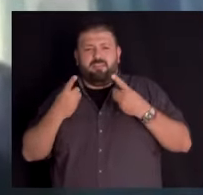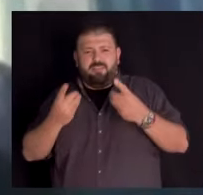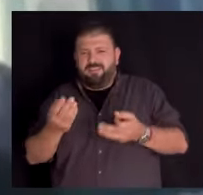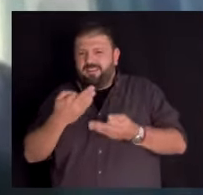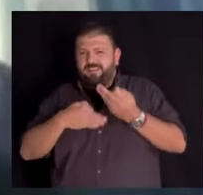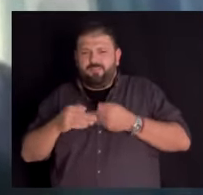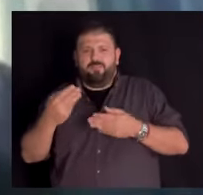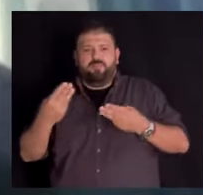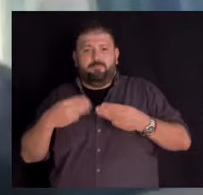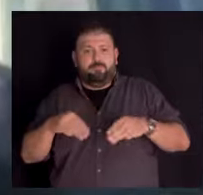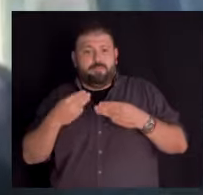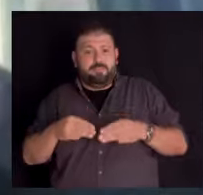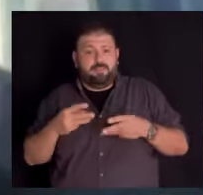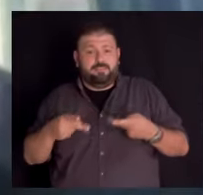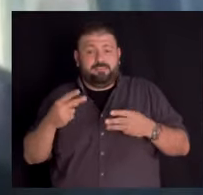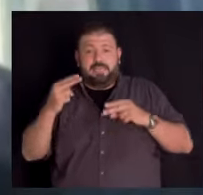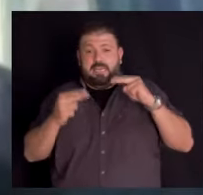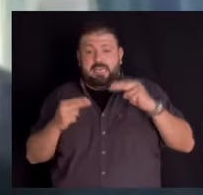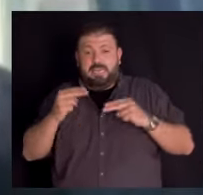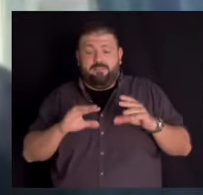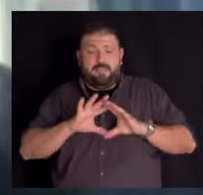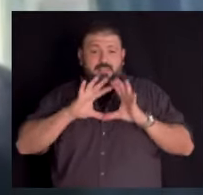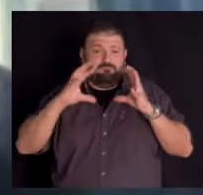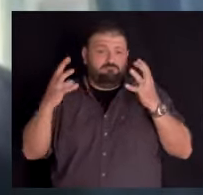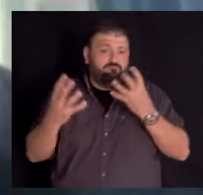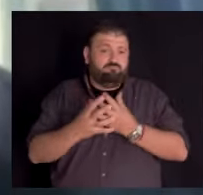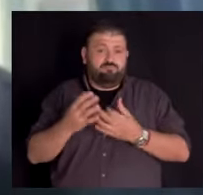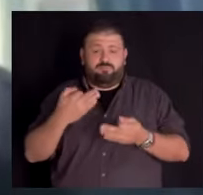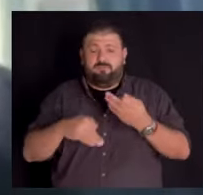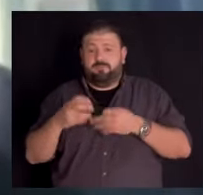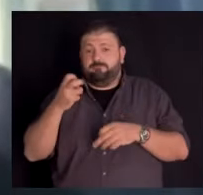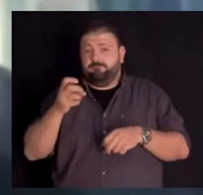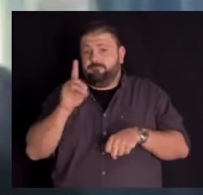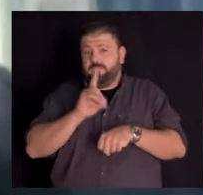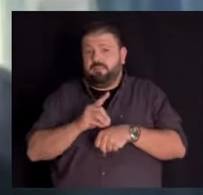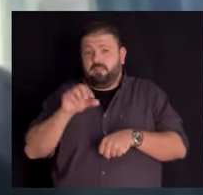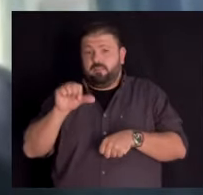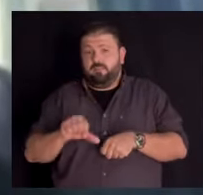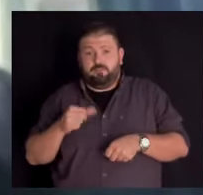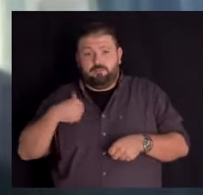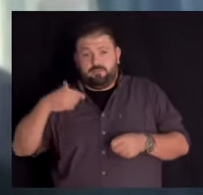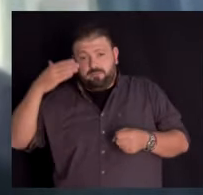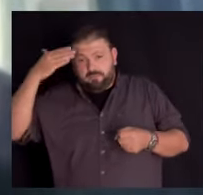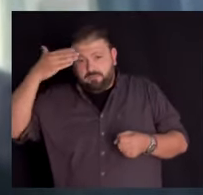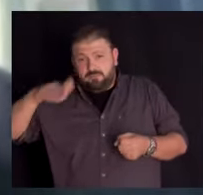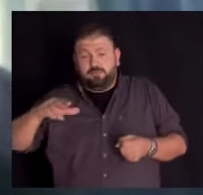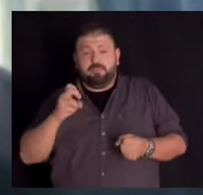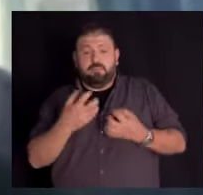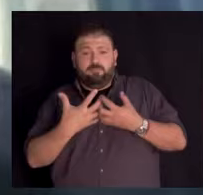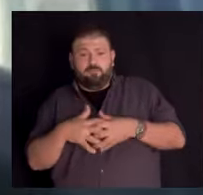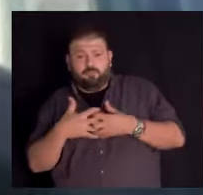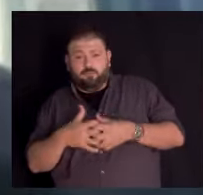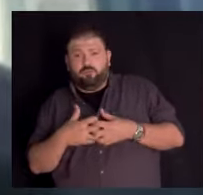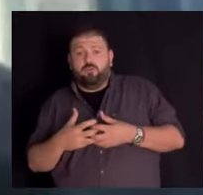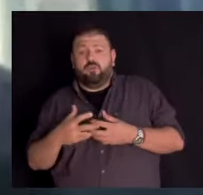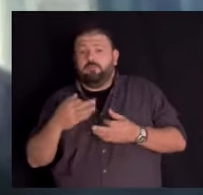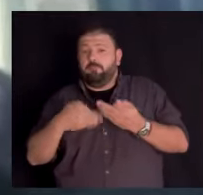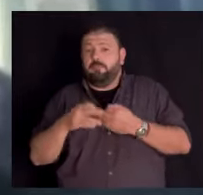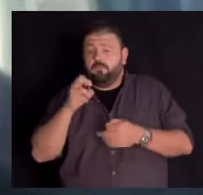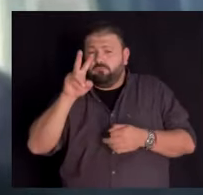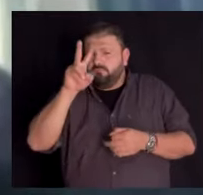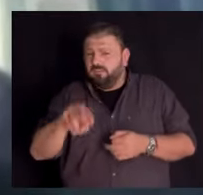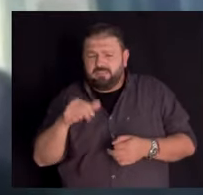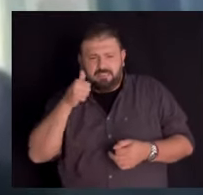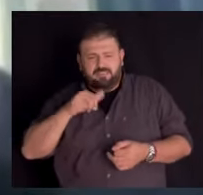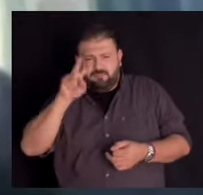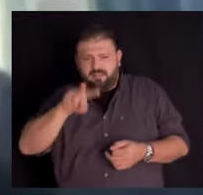del mercado que tenemos a nivel global, ¿sí? Ya hoy en día ya no es saber si funciona, esto es algo que